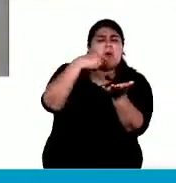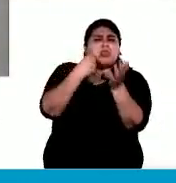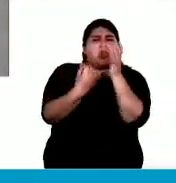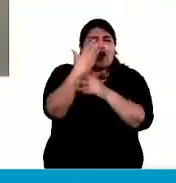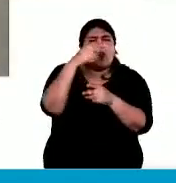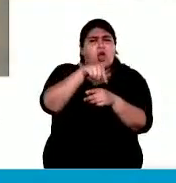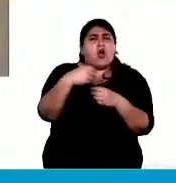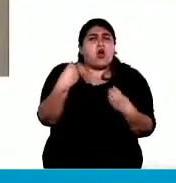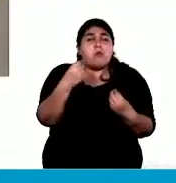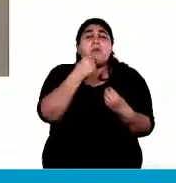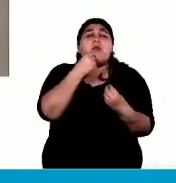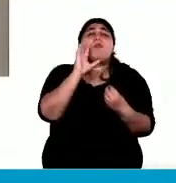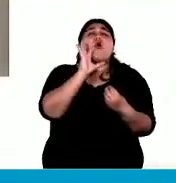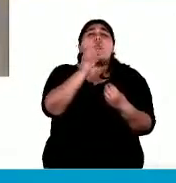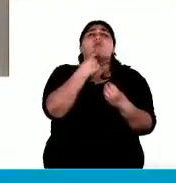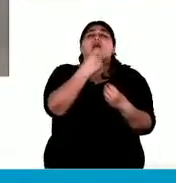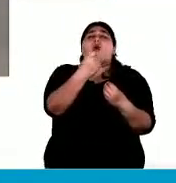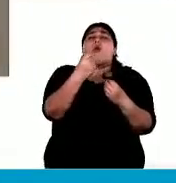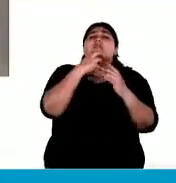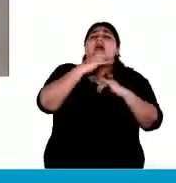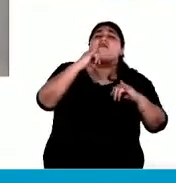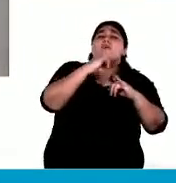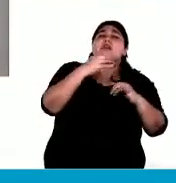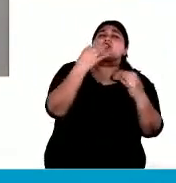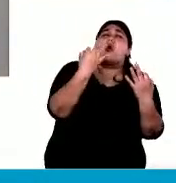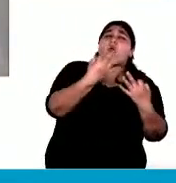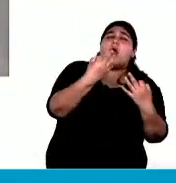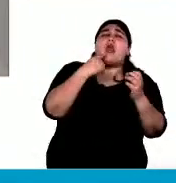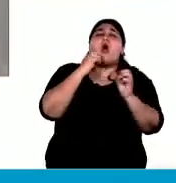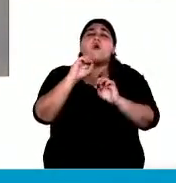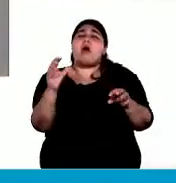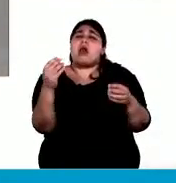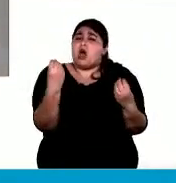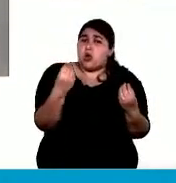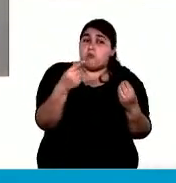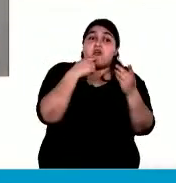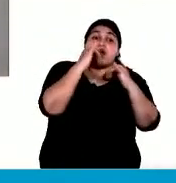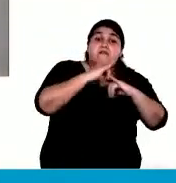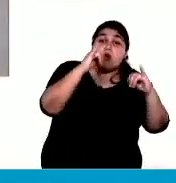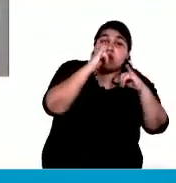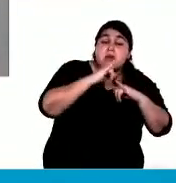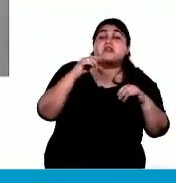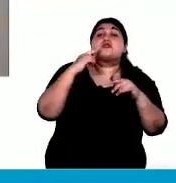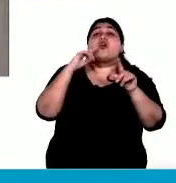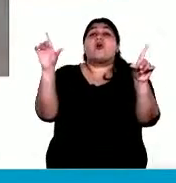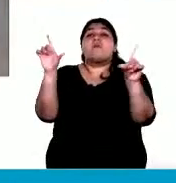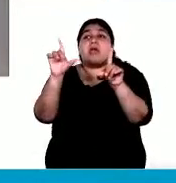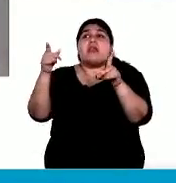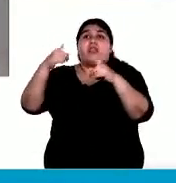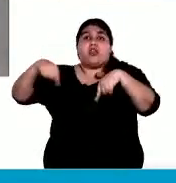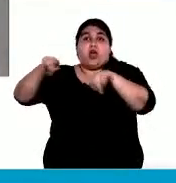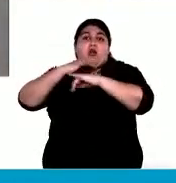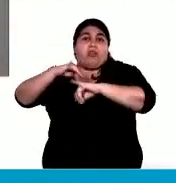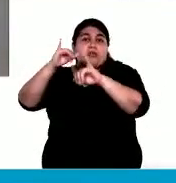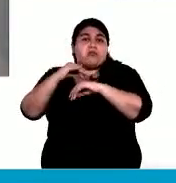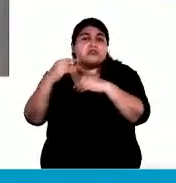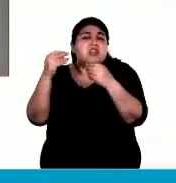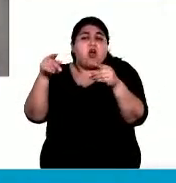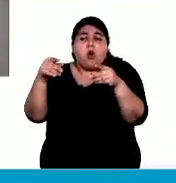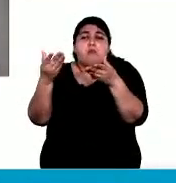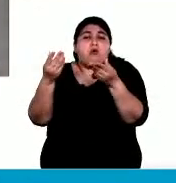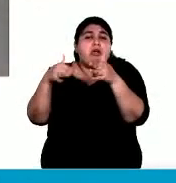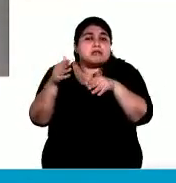es maliciosa y otra no? ¿Qué va a pasar con esas noticias? ¿Qué va a pasar con los medios que las difunden? Pero sobre todo,